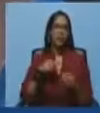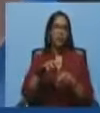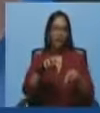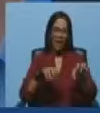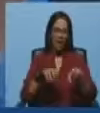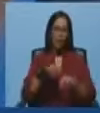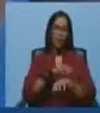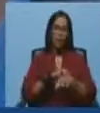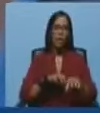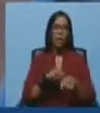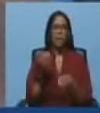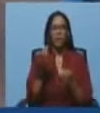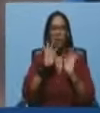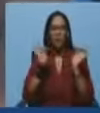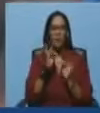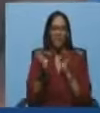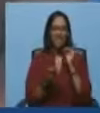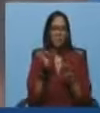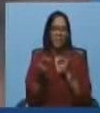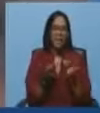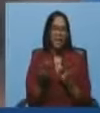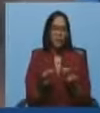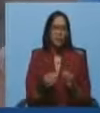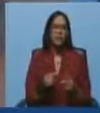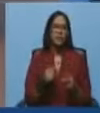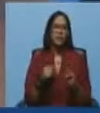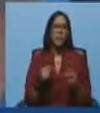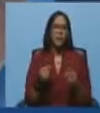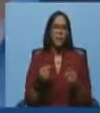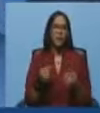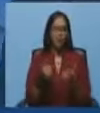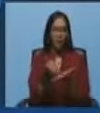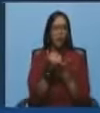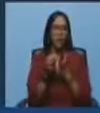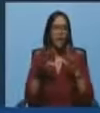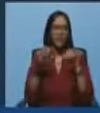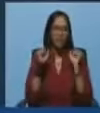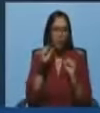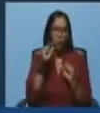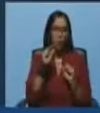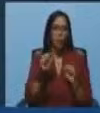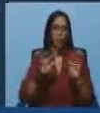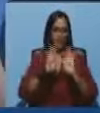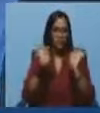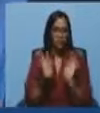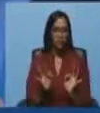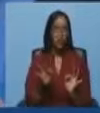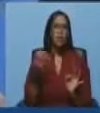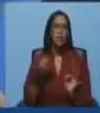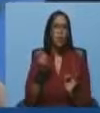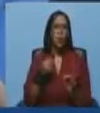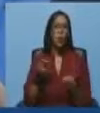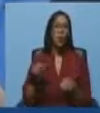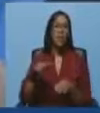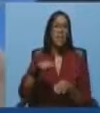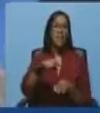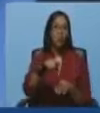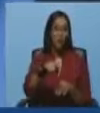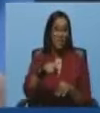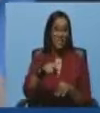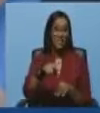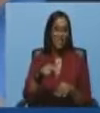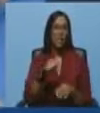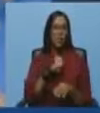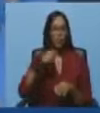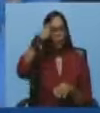los gatos, pero es una metáfora, y entonces, pero creo que nos ayuda a entender un poco este fenómeno de cómo los ratones, ¿no?, que somos